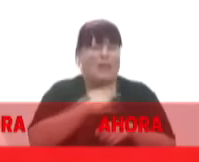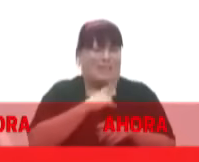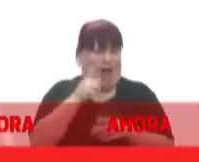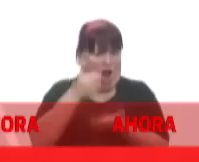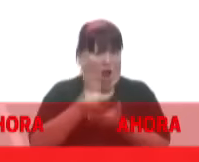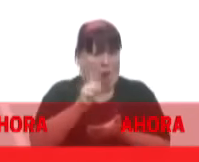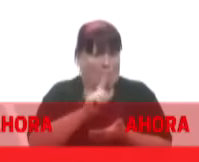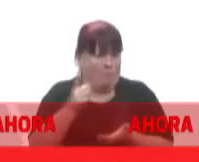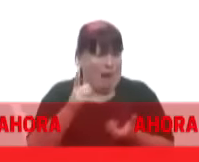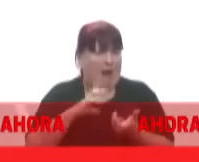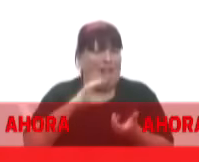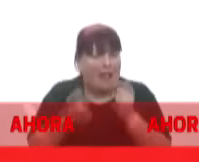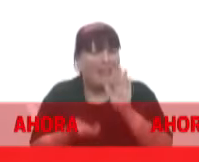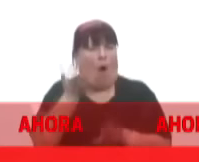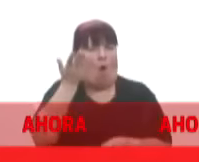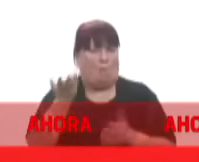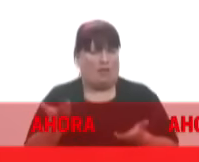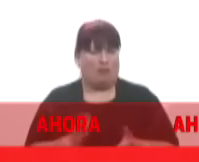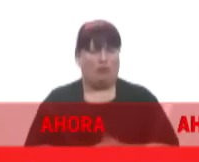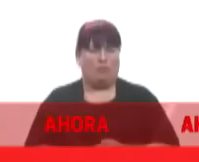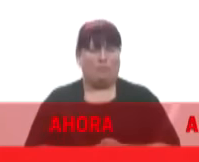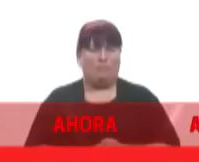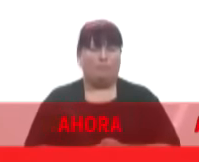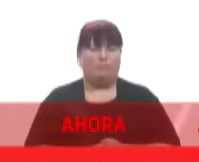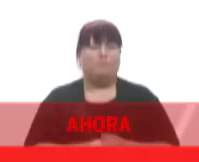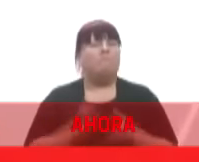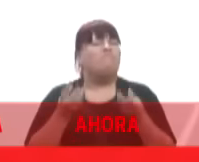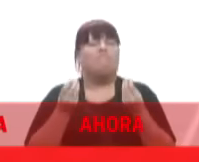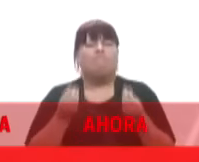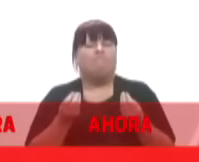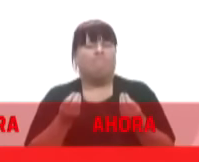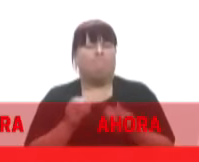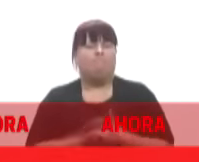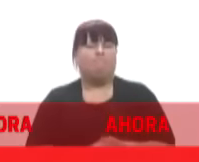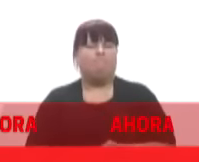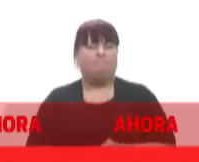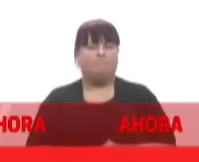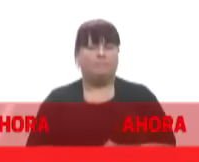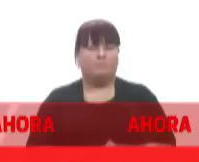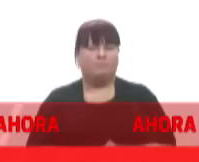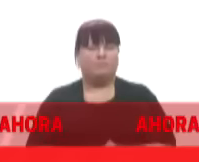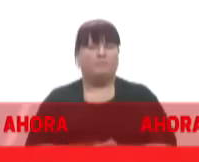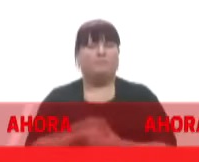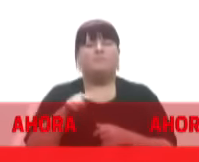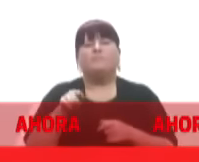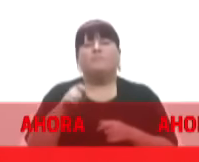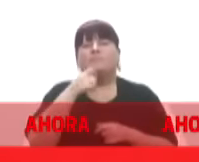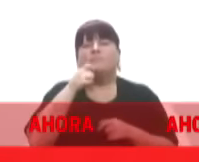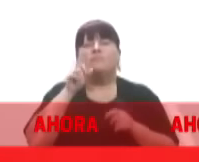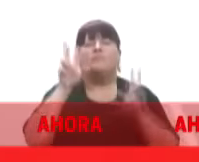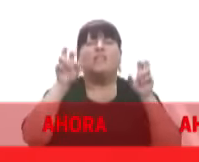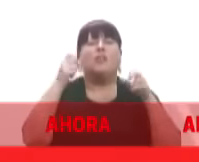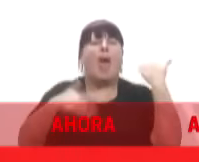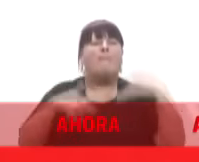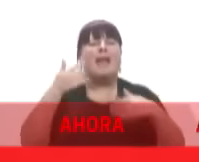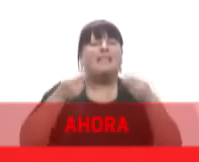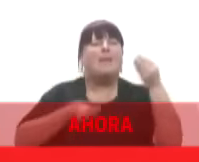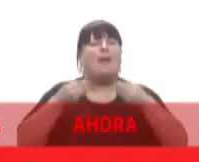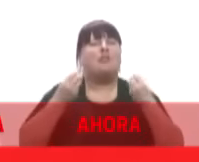no están siendo actualizados. ¿Sí? ¿Qué es lo que hace el título de la emergencia